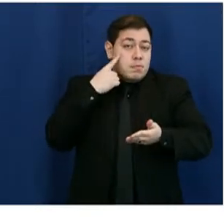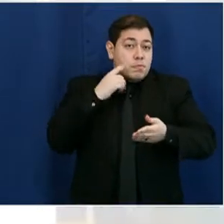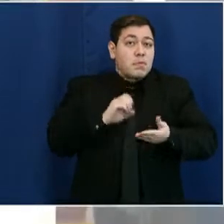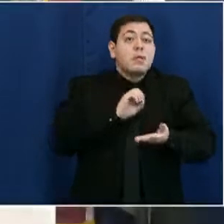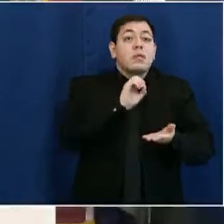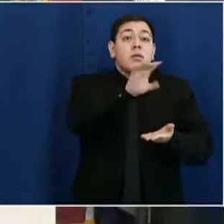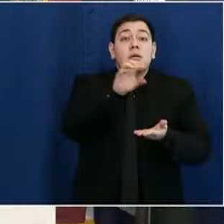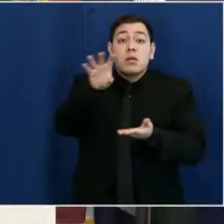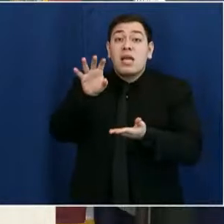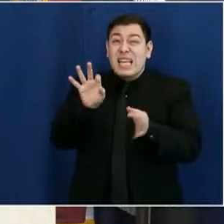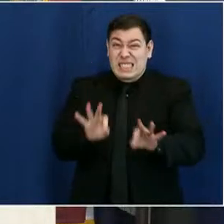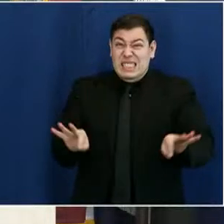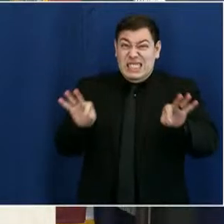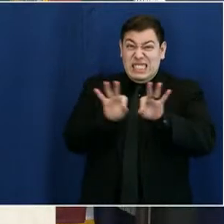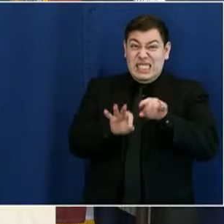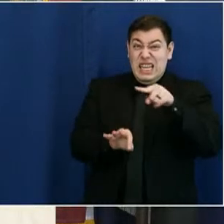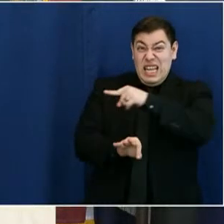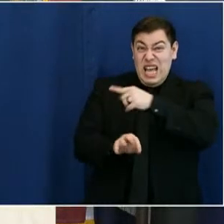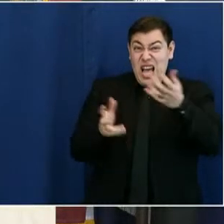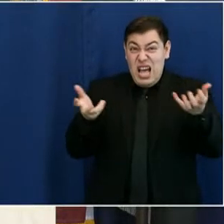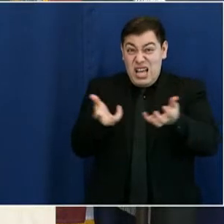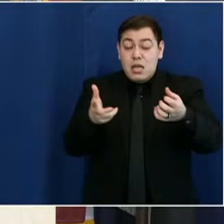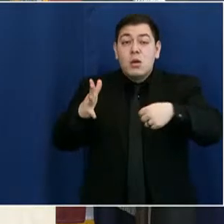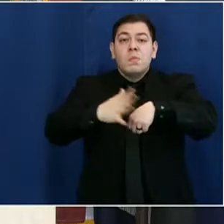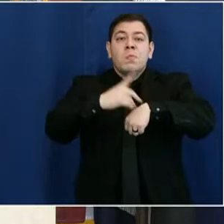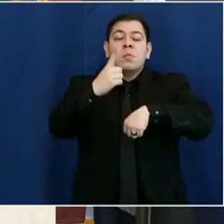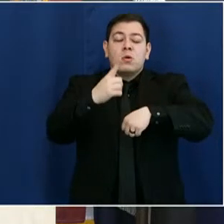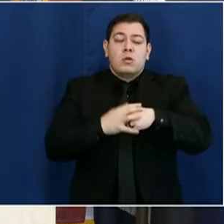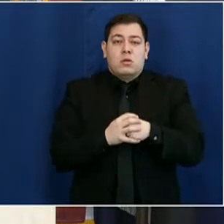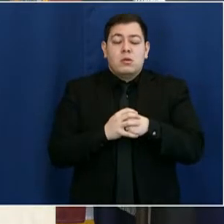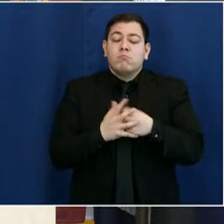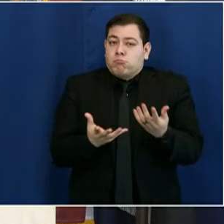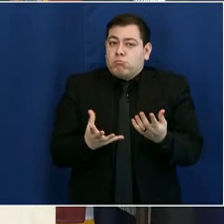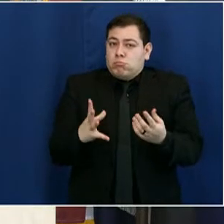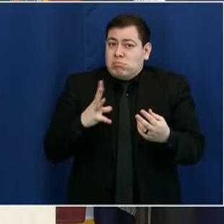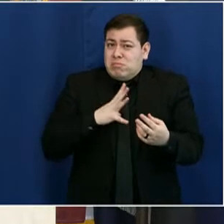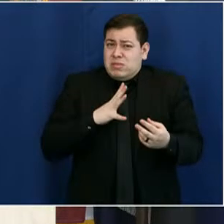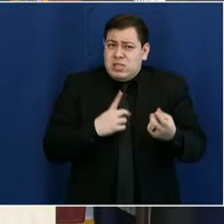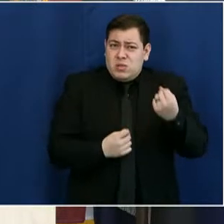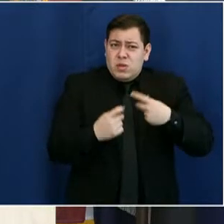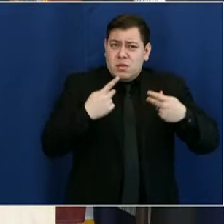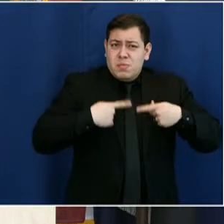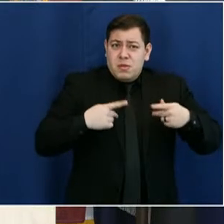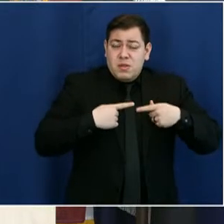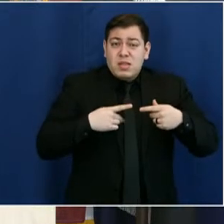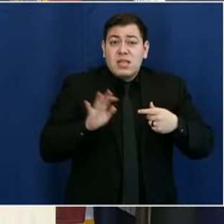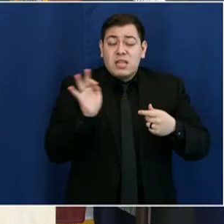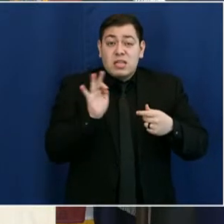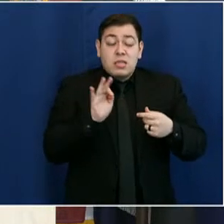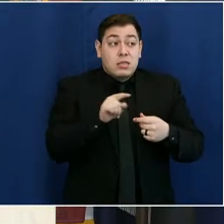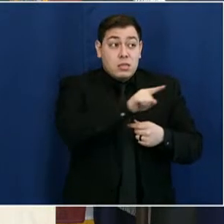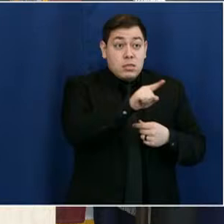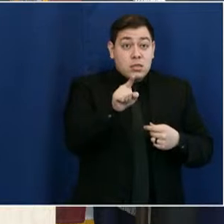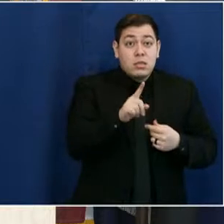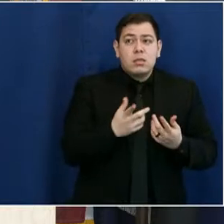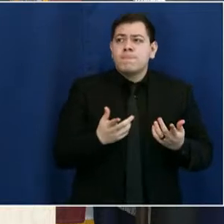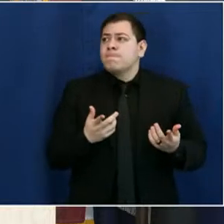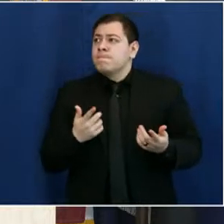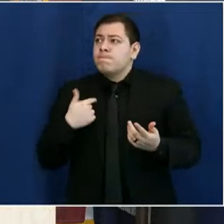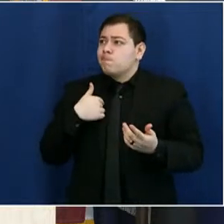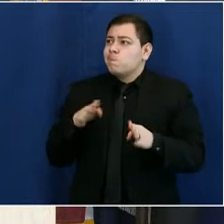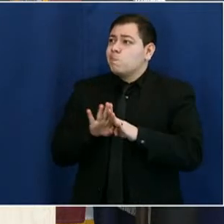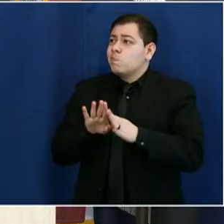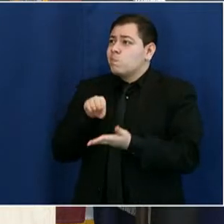importante este trabajo porque lo que ha hecho es demostrar que, pues, cuando la gente sabe, les podemos ayudar para que hagan su